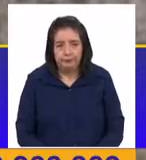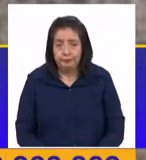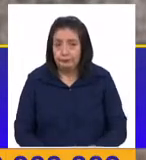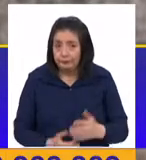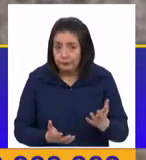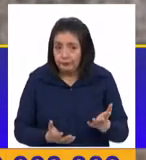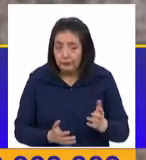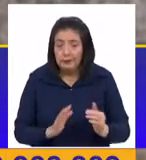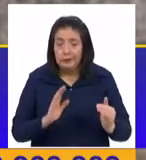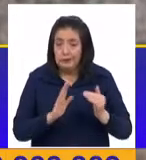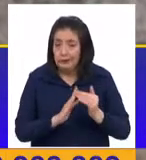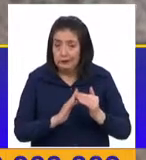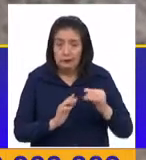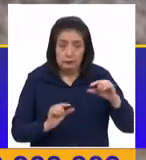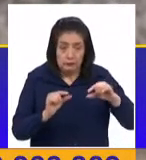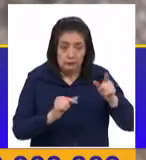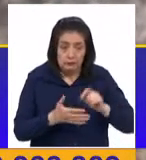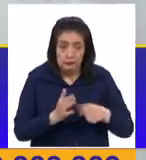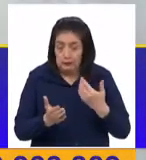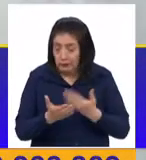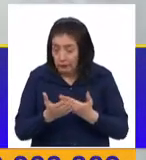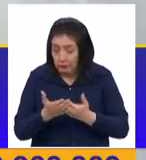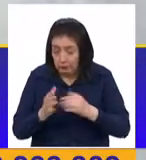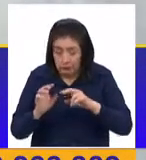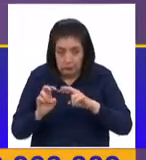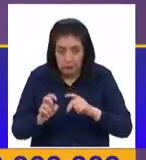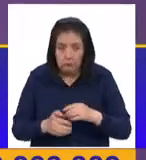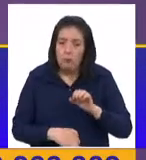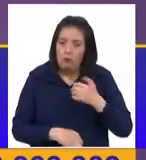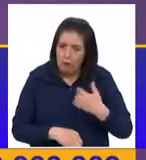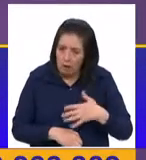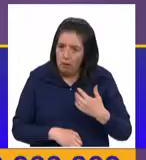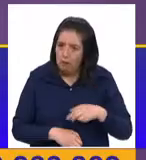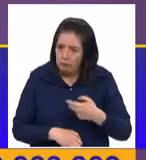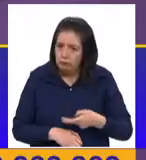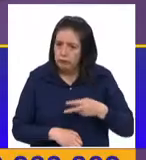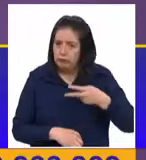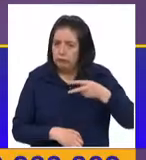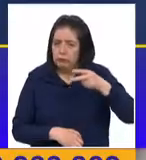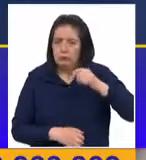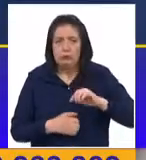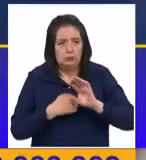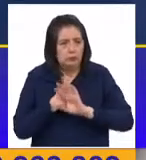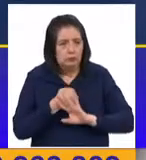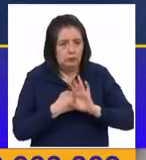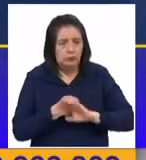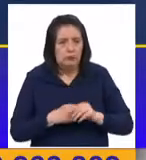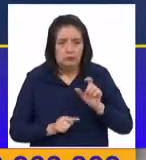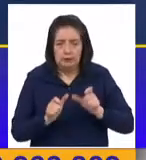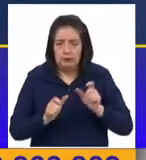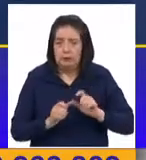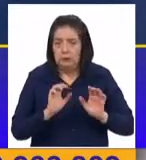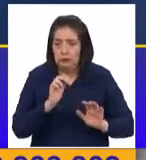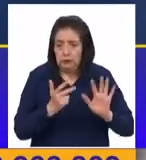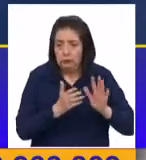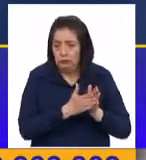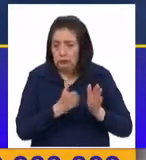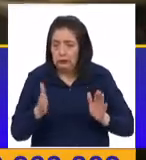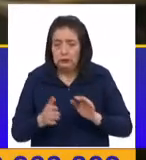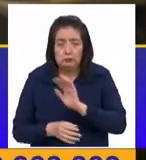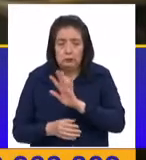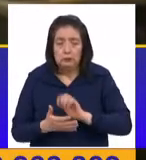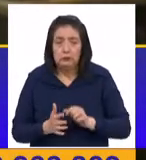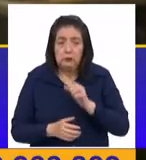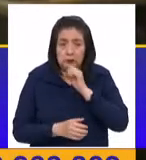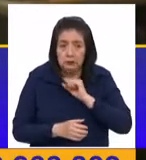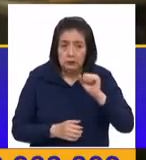Según la multinacional, los ensayos revelaron incrementos significativos de inmunidad en personas de 18 a 55 años y en